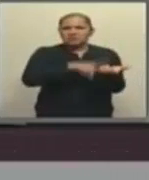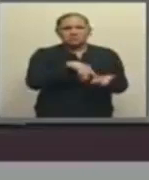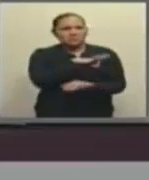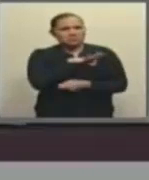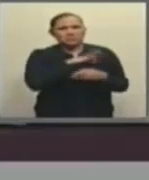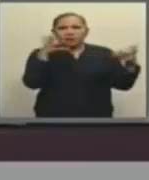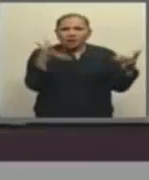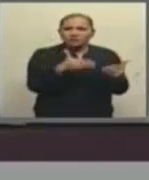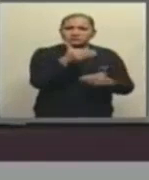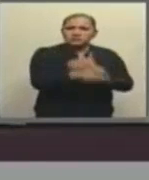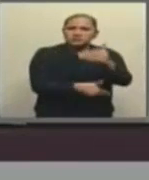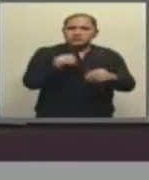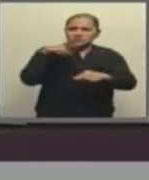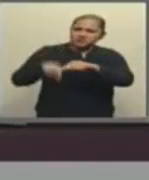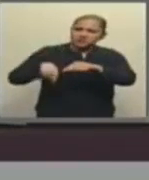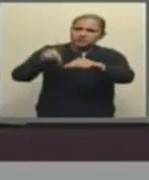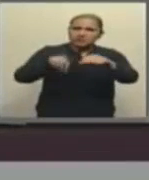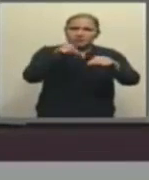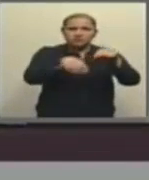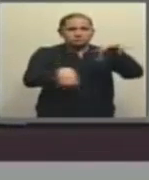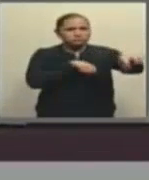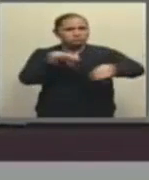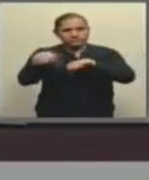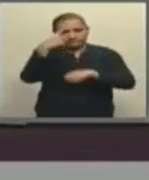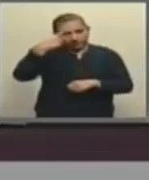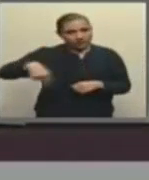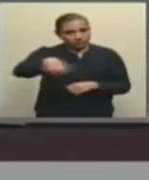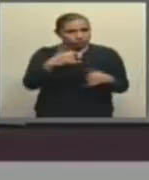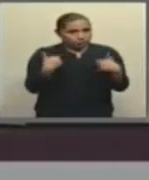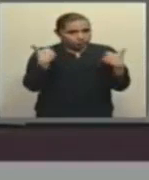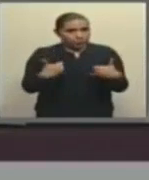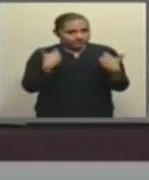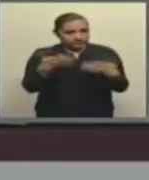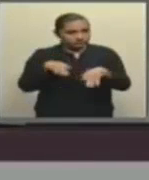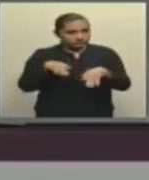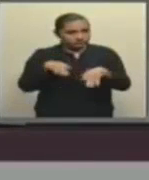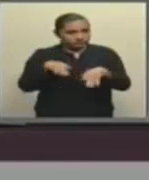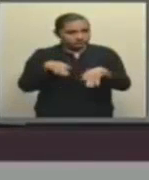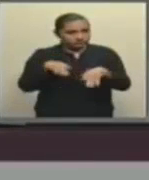al despojo de nuestros jóvenes, de un desecho